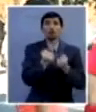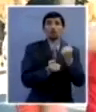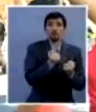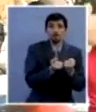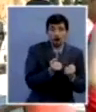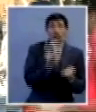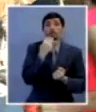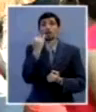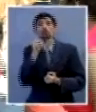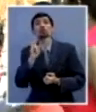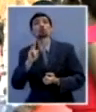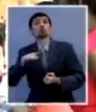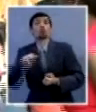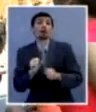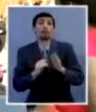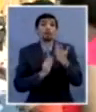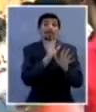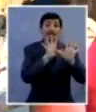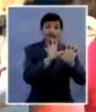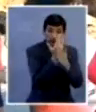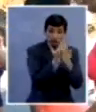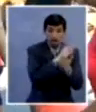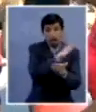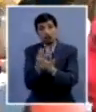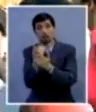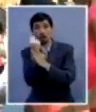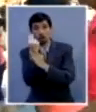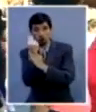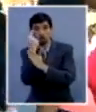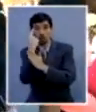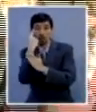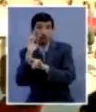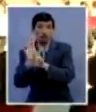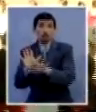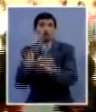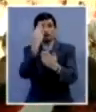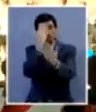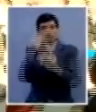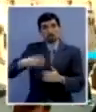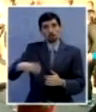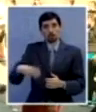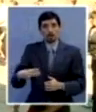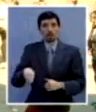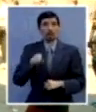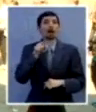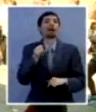entretenido desde las 10 de la mañana hasta las 12 del día, aquí en este punto, en el frontis municipal. Eso es lo mejor que puede